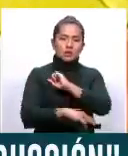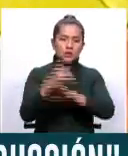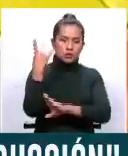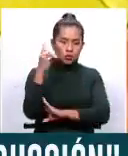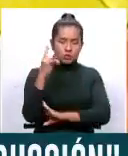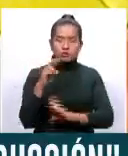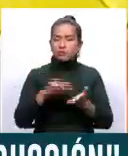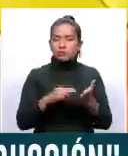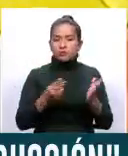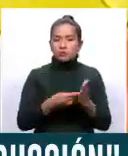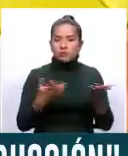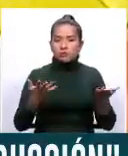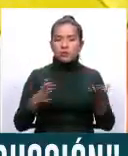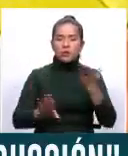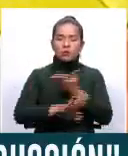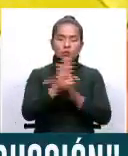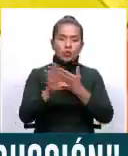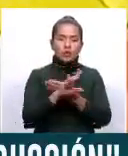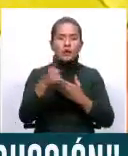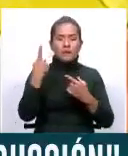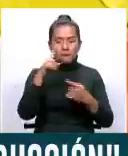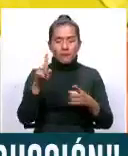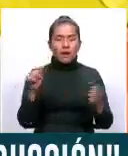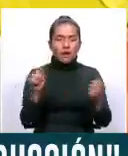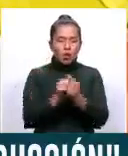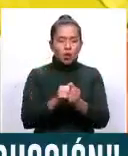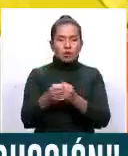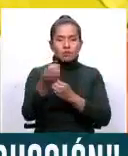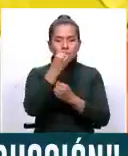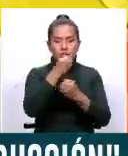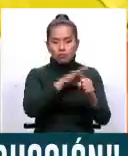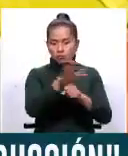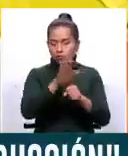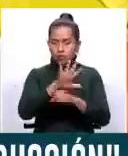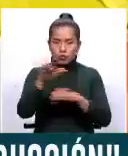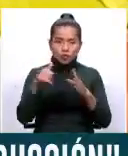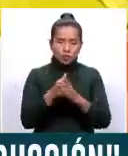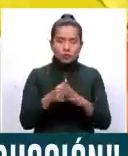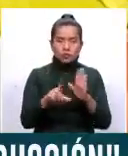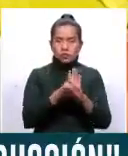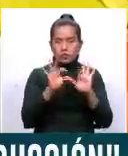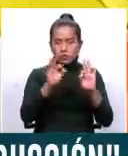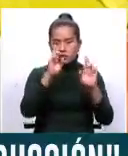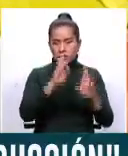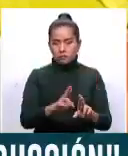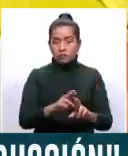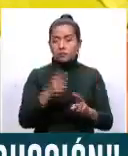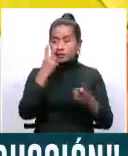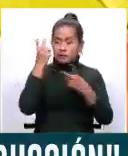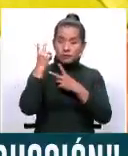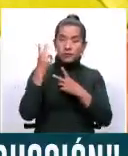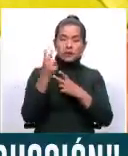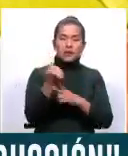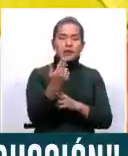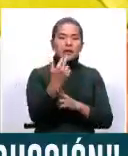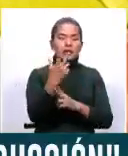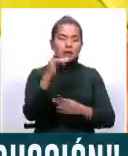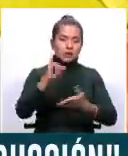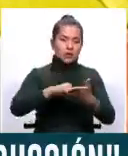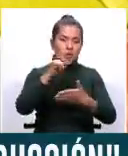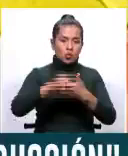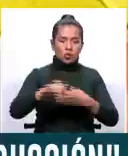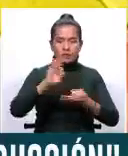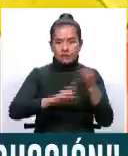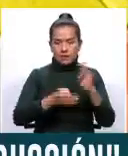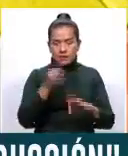la seguridad, con soberanía alimentaria. Aquí podemos ver la fecha, 13 de junio del año 2022,